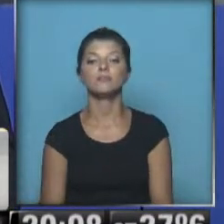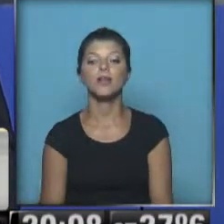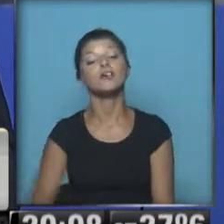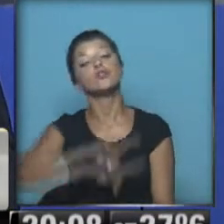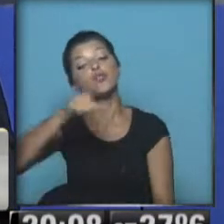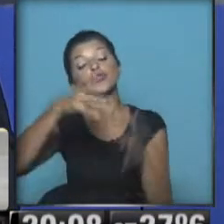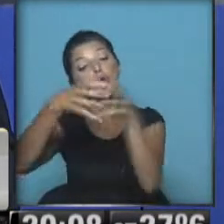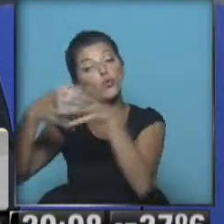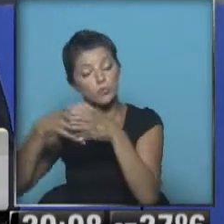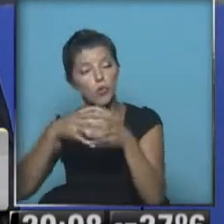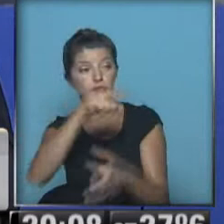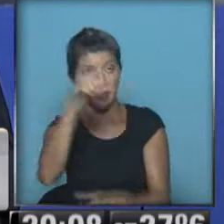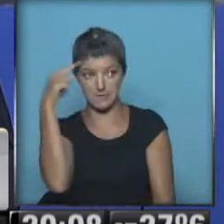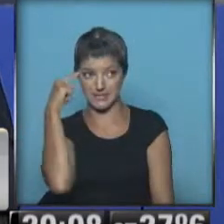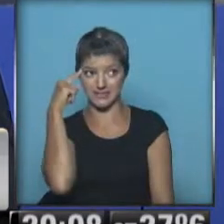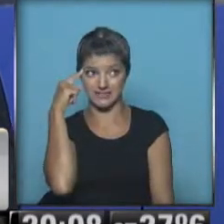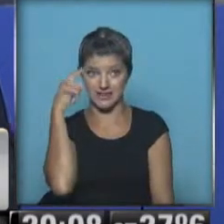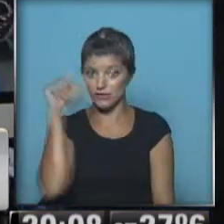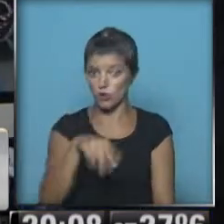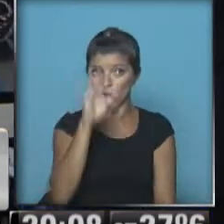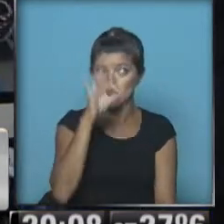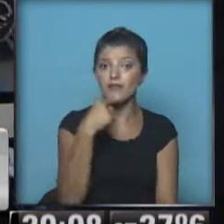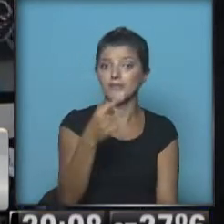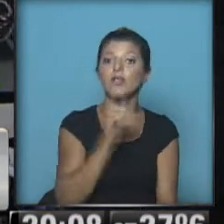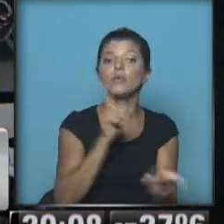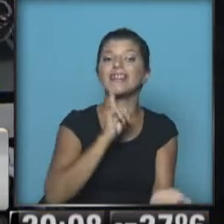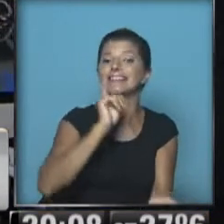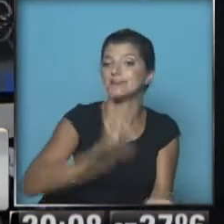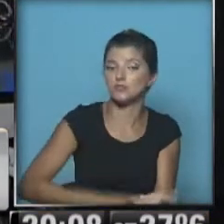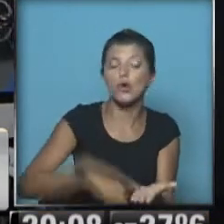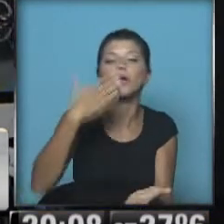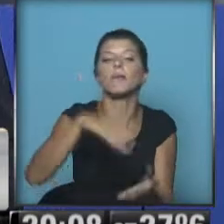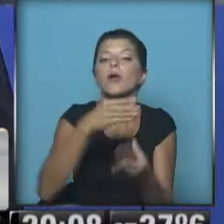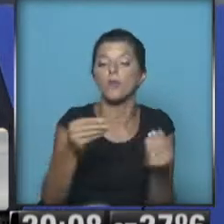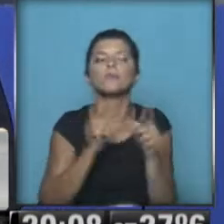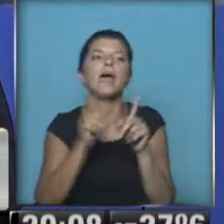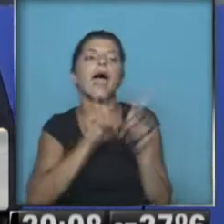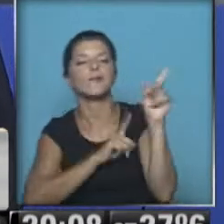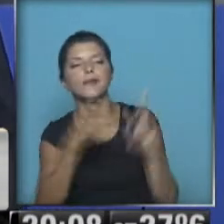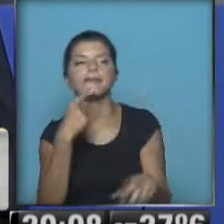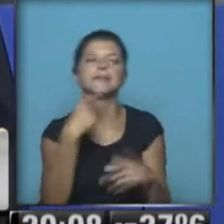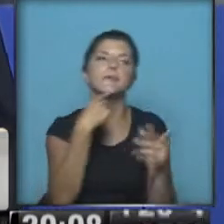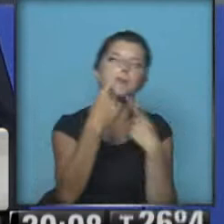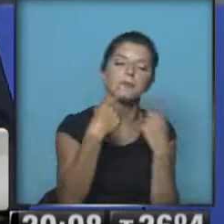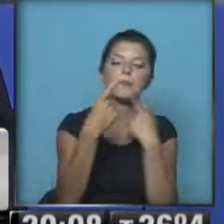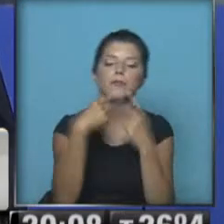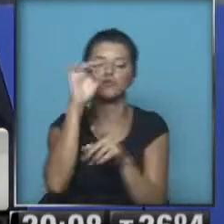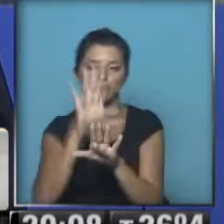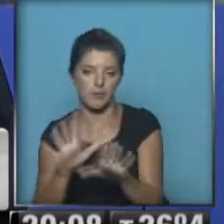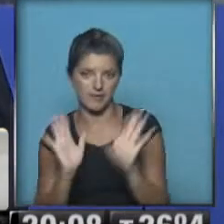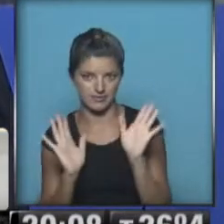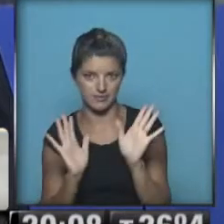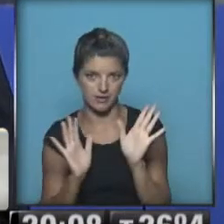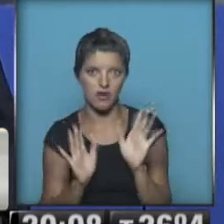ustedes fíjense que en ningún momento se habla de ninguna medida. ¿De qué van a hacer? Hay medidas dispersas, sueltas por ahí.